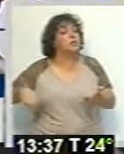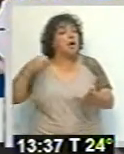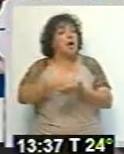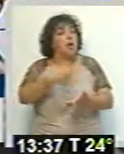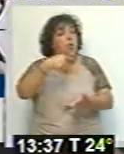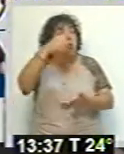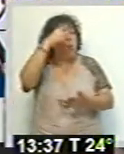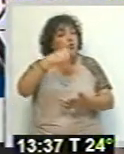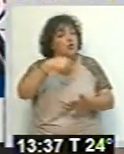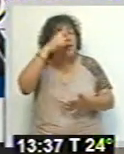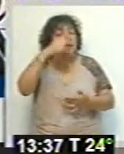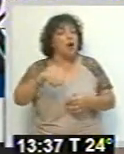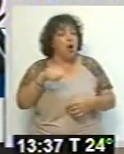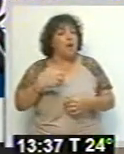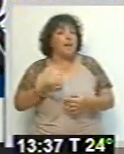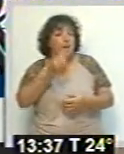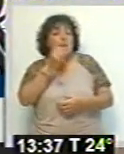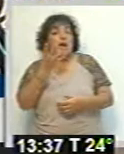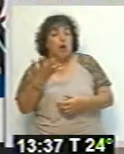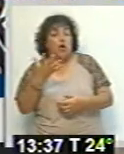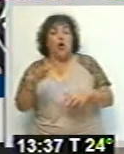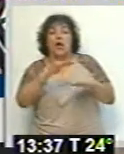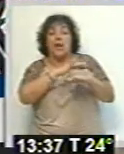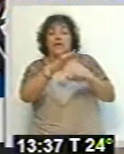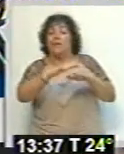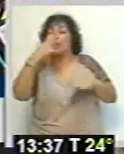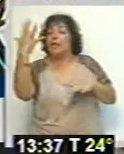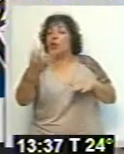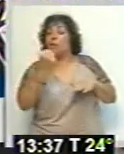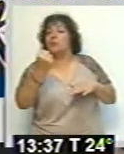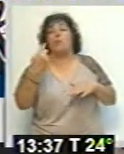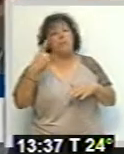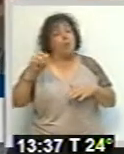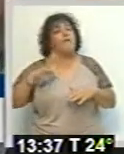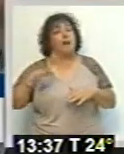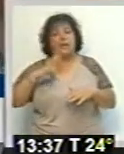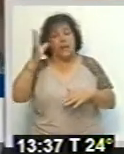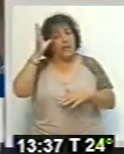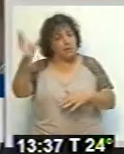Y, bueno, estamos mejorando los niveles de recupero, pero todavía falta muchísimo.